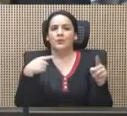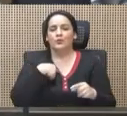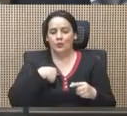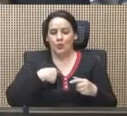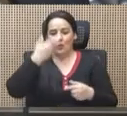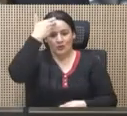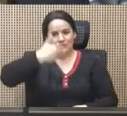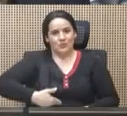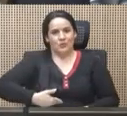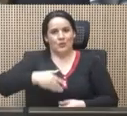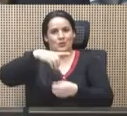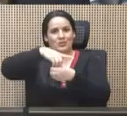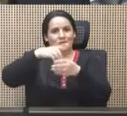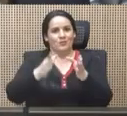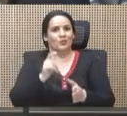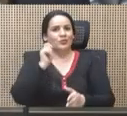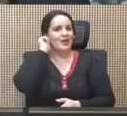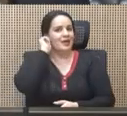una diputada de la República